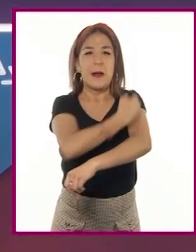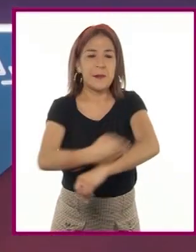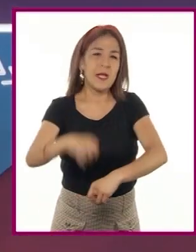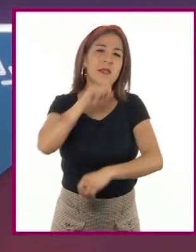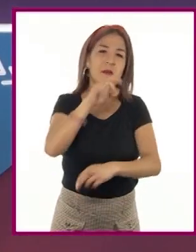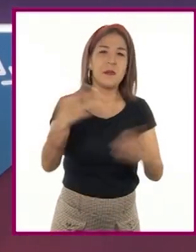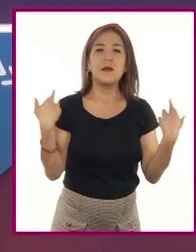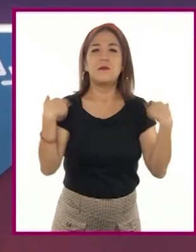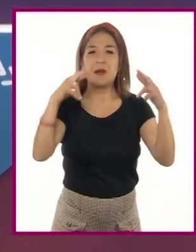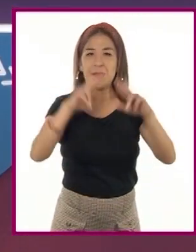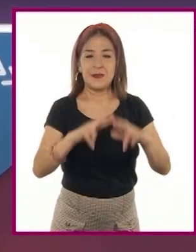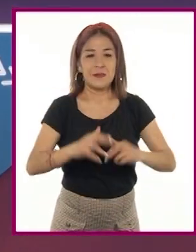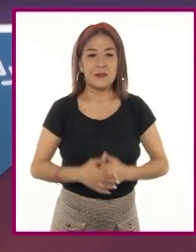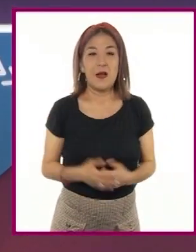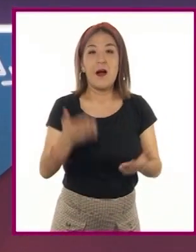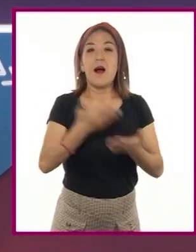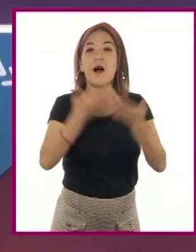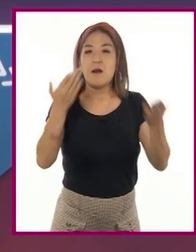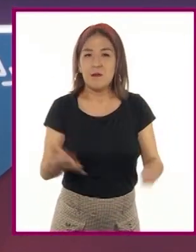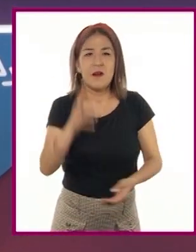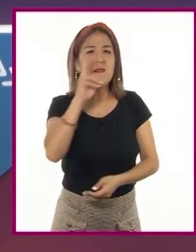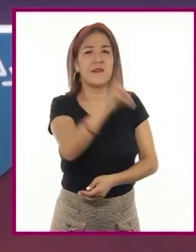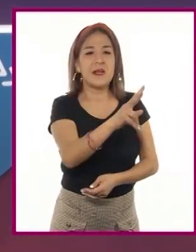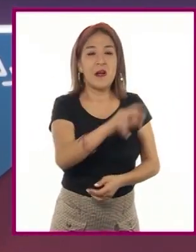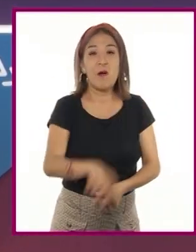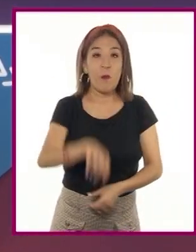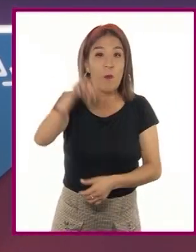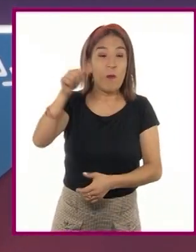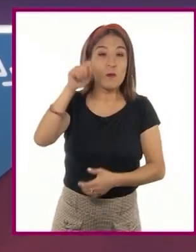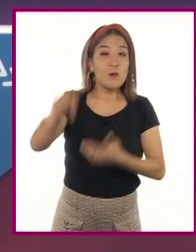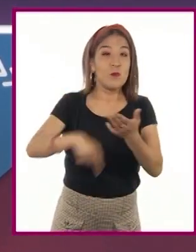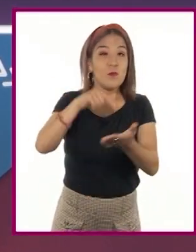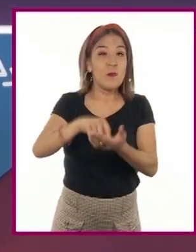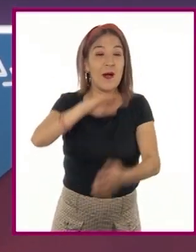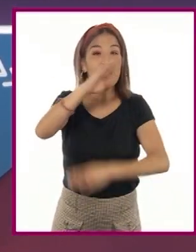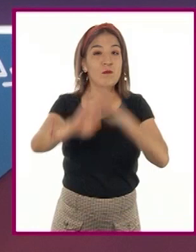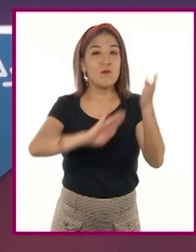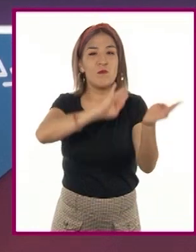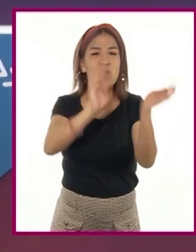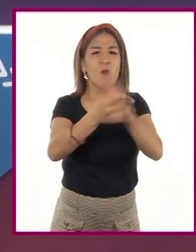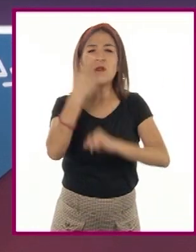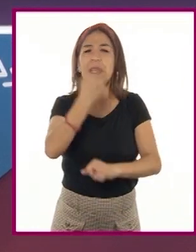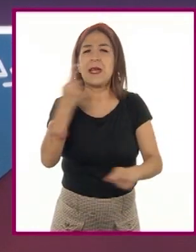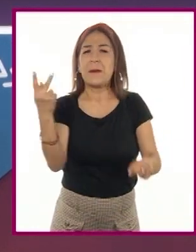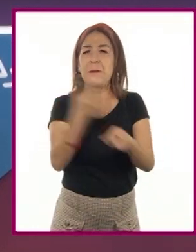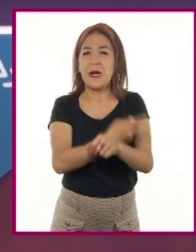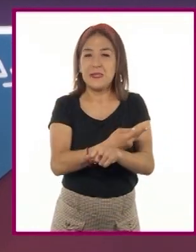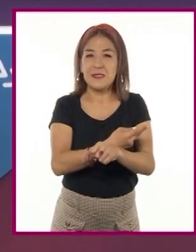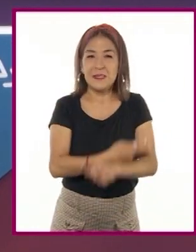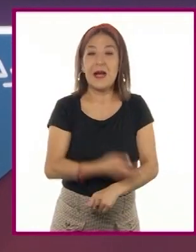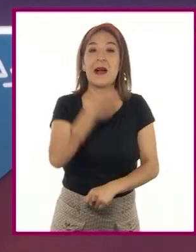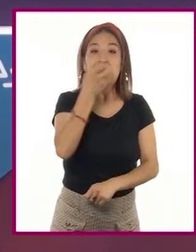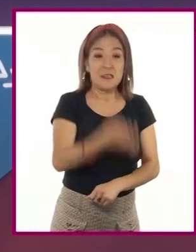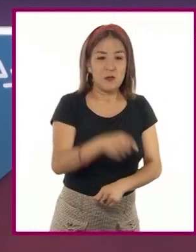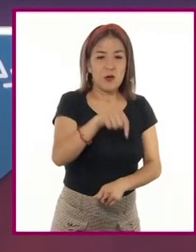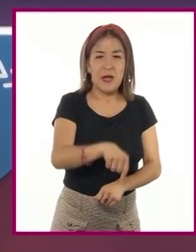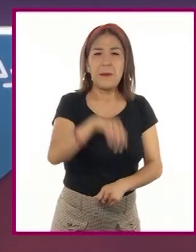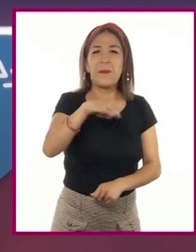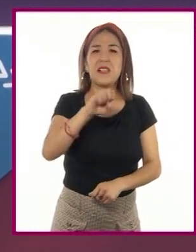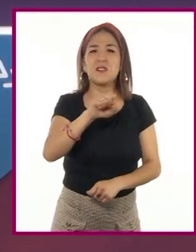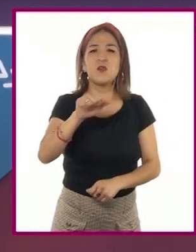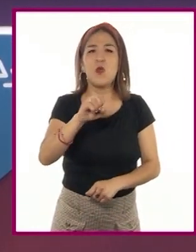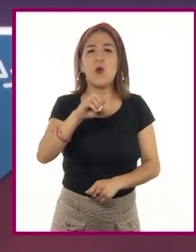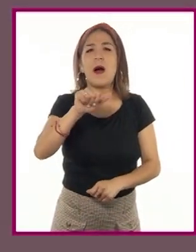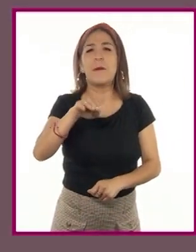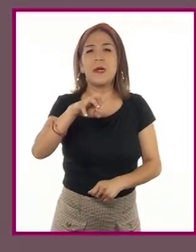maestros. Ahora veamos qué pasaba en otras partes del mundo. Mientras en Mesoamérica se explicaba así el origen del